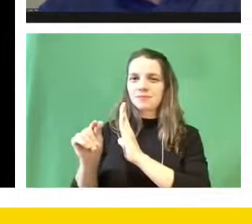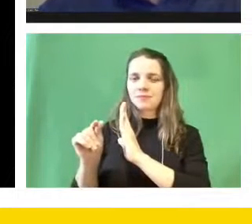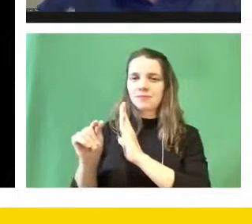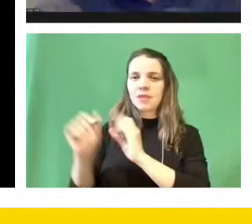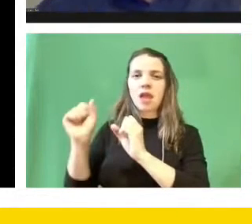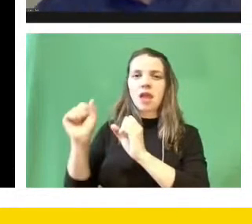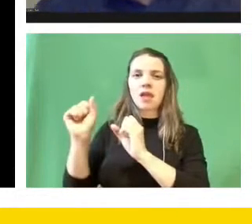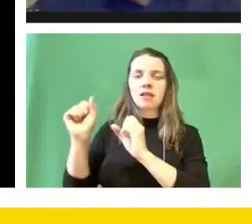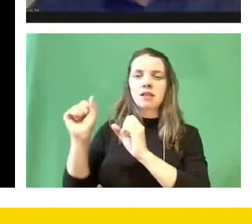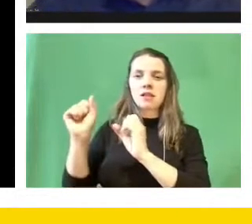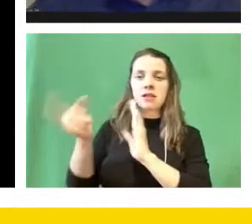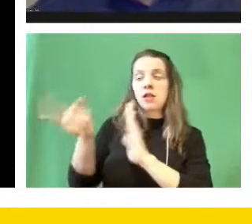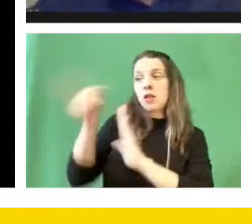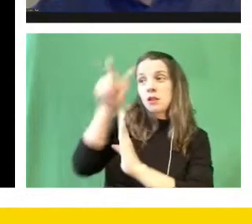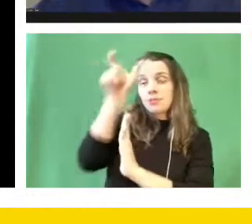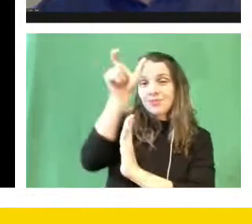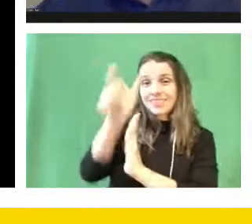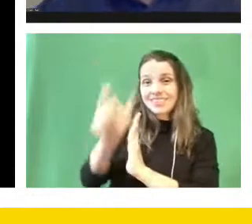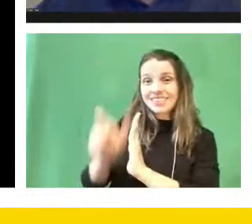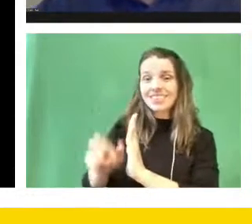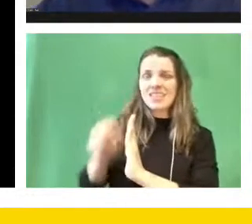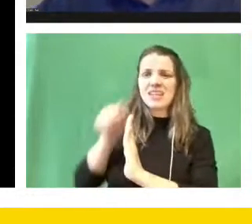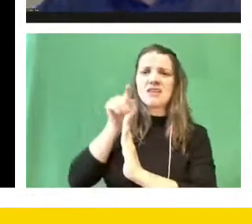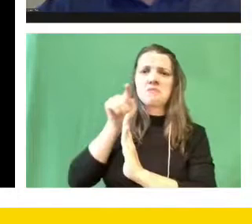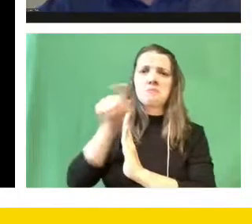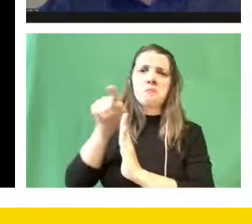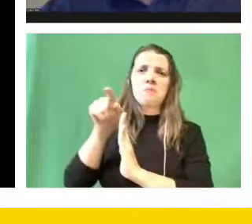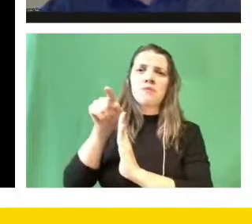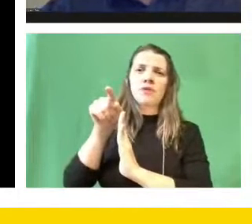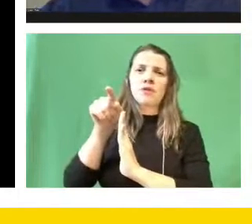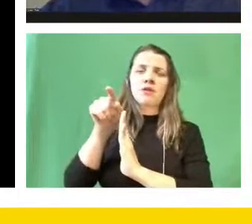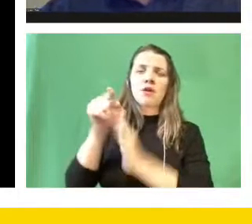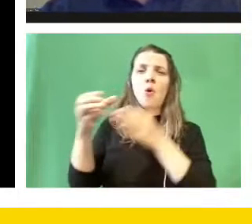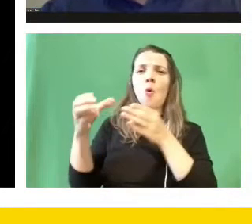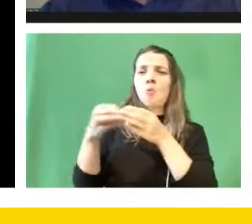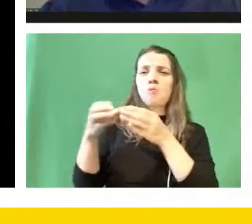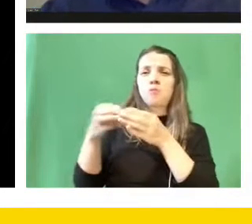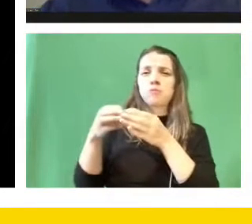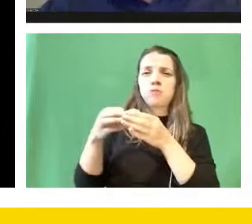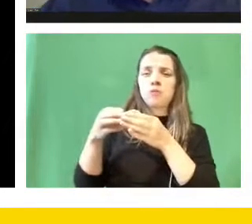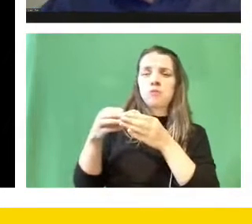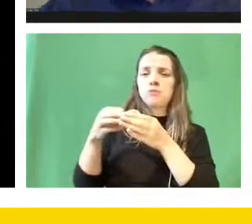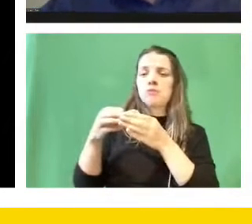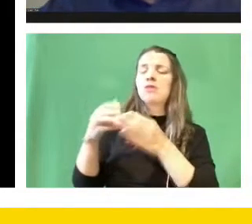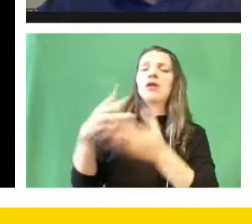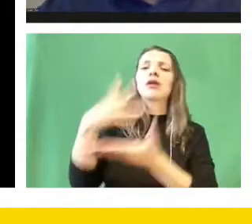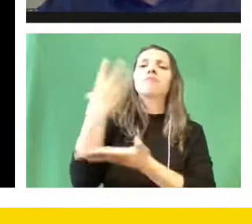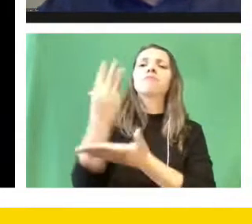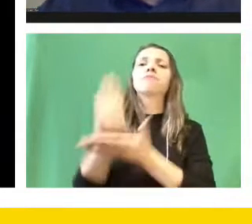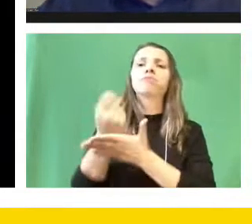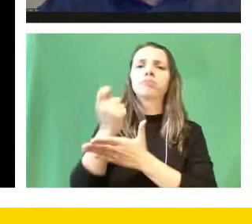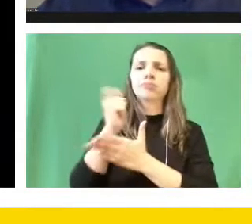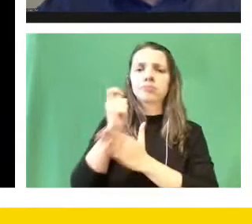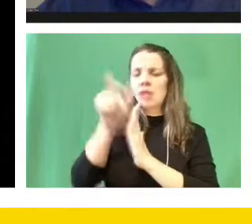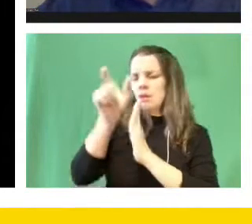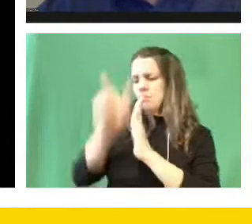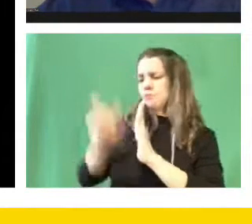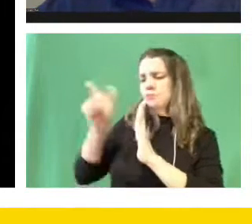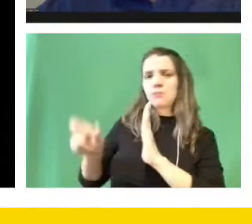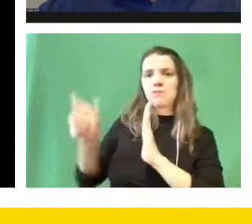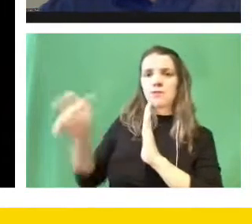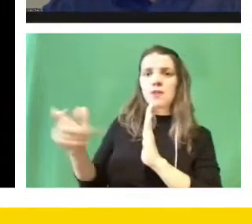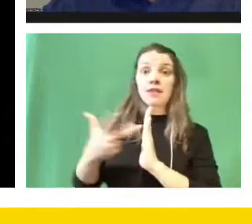a cargo. Esto no tiene ninguna novedad porque esto es la forma en que muchas, en el fondo, normativas delegan, en el fondo,